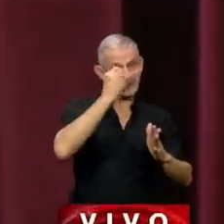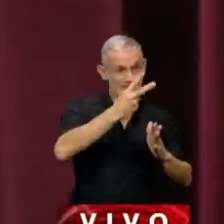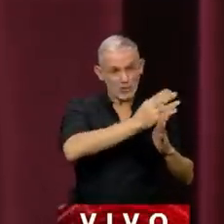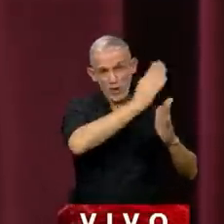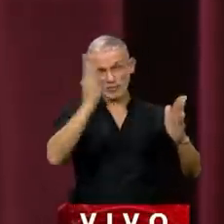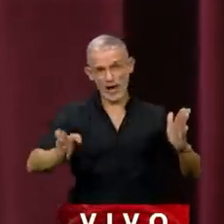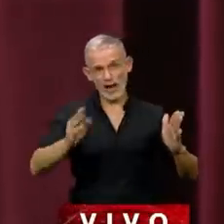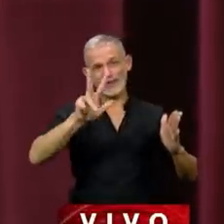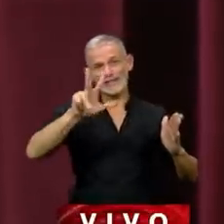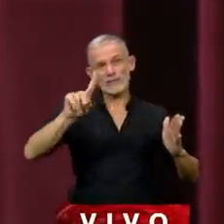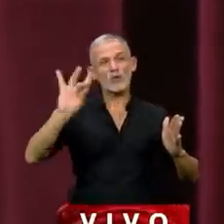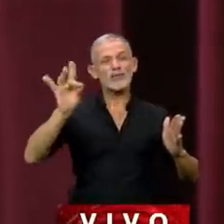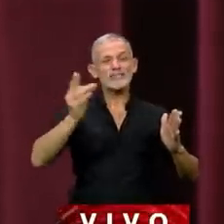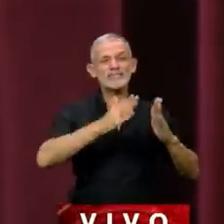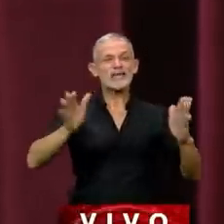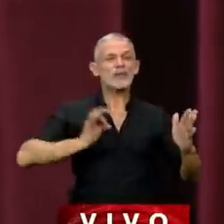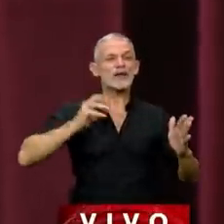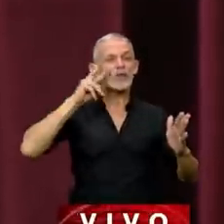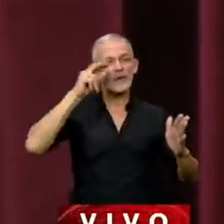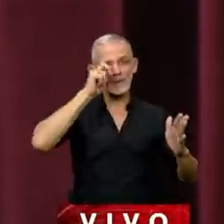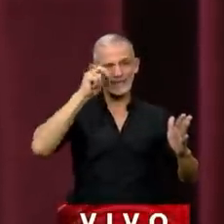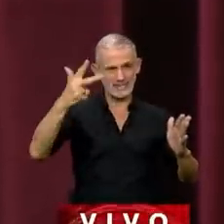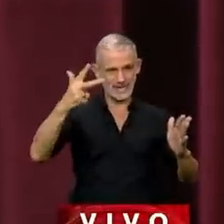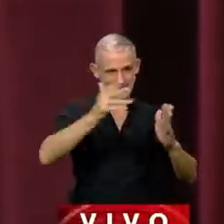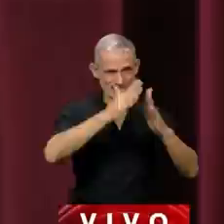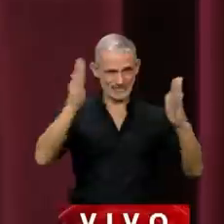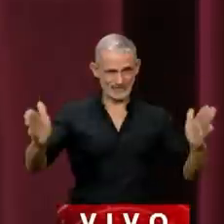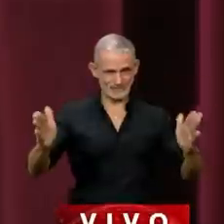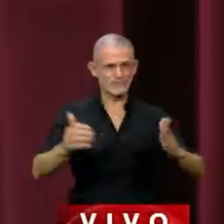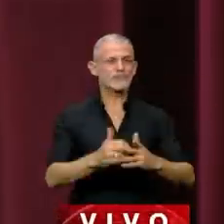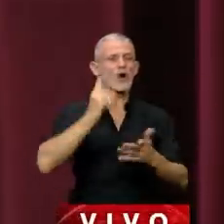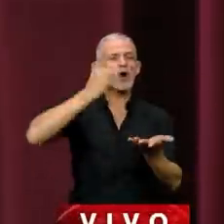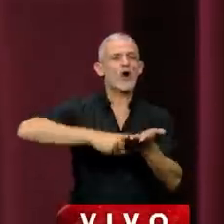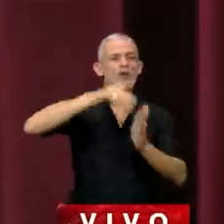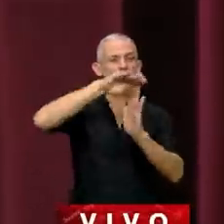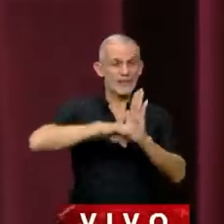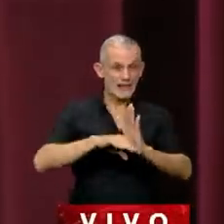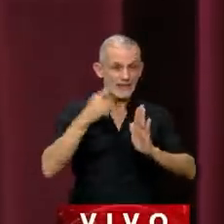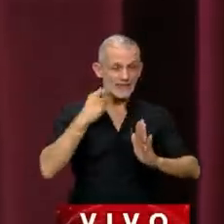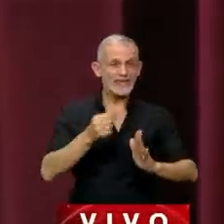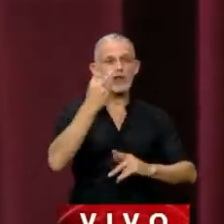2022 hasta el 31 de diciembre del 2023. Orden del día